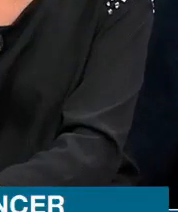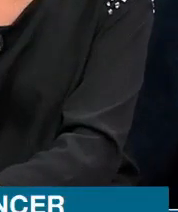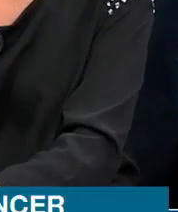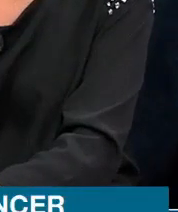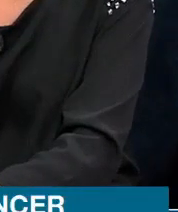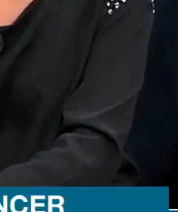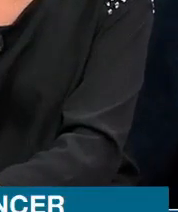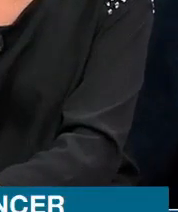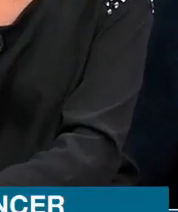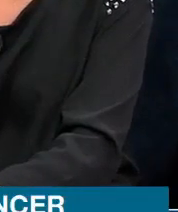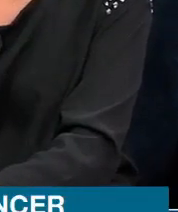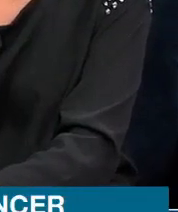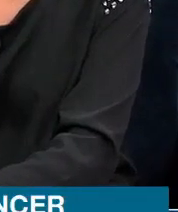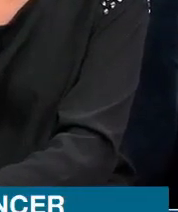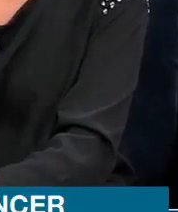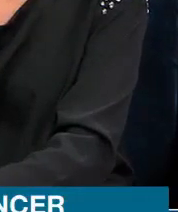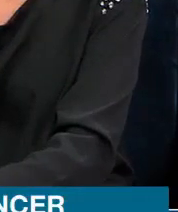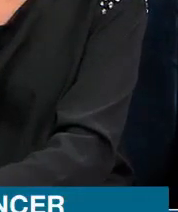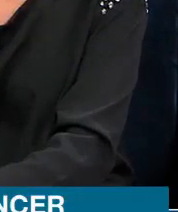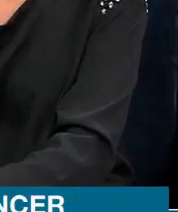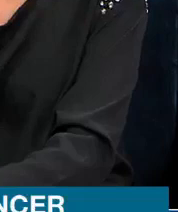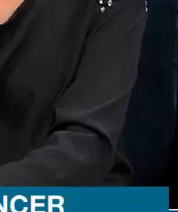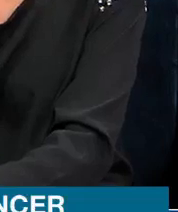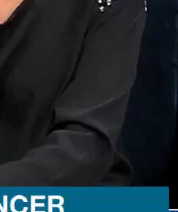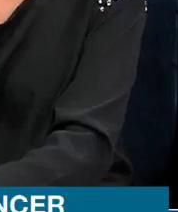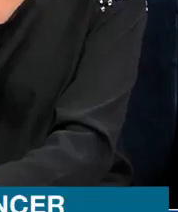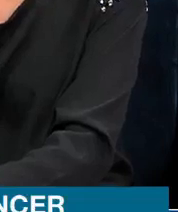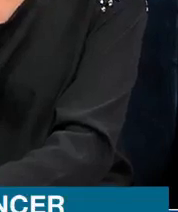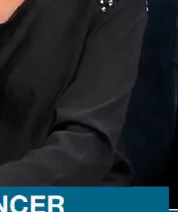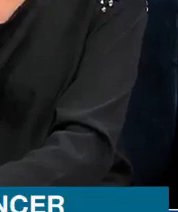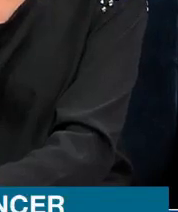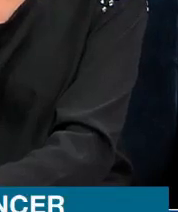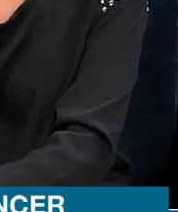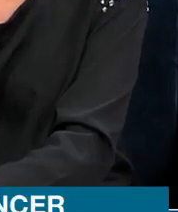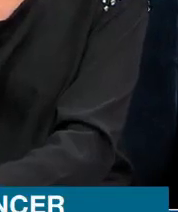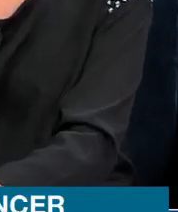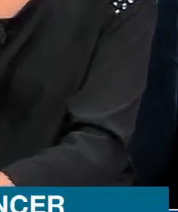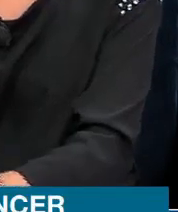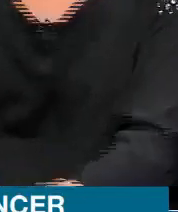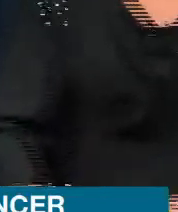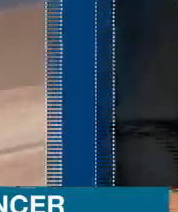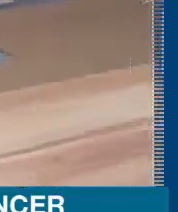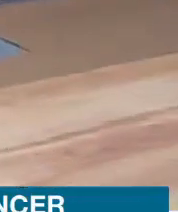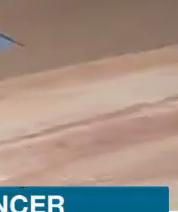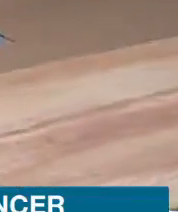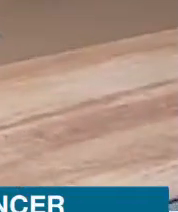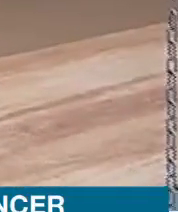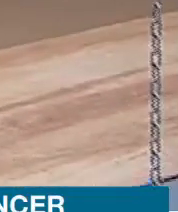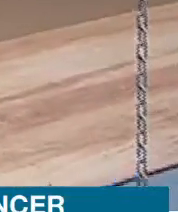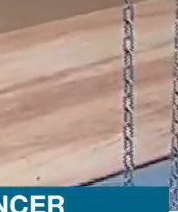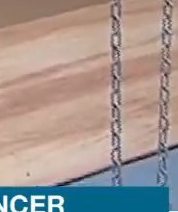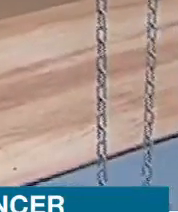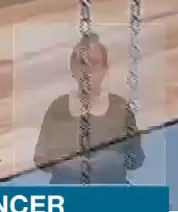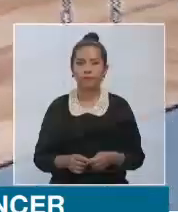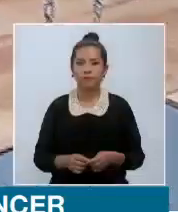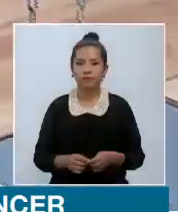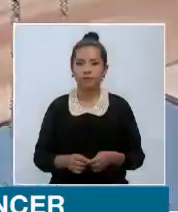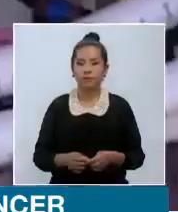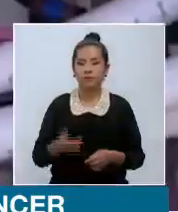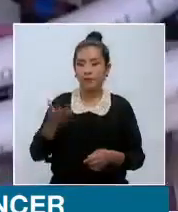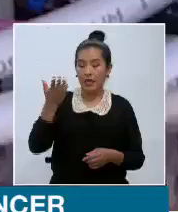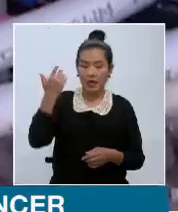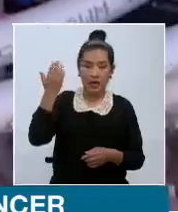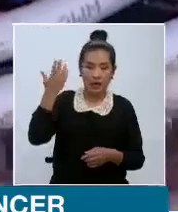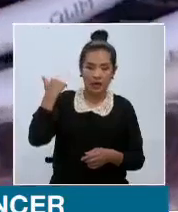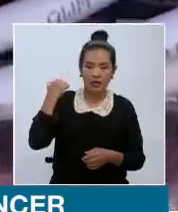Bueno, era un suplicio tener a un familiar con cáncer porque en el hospital